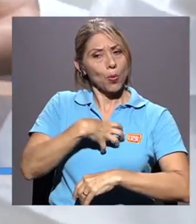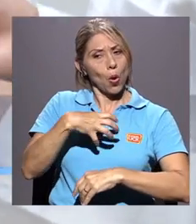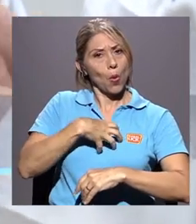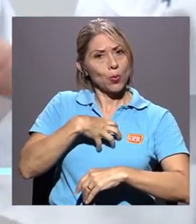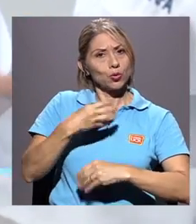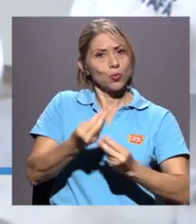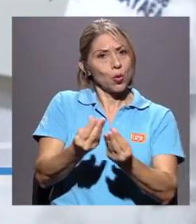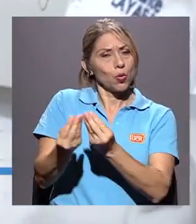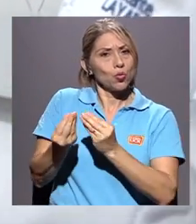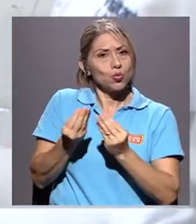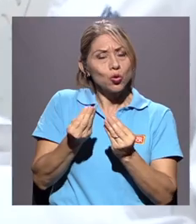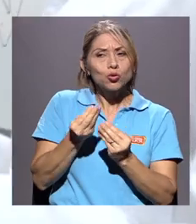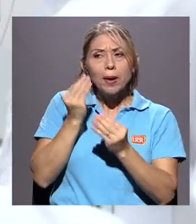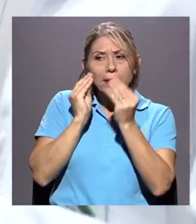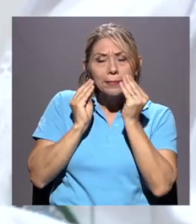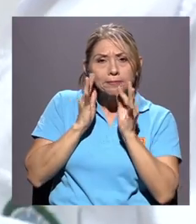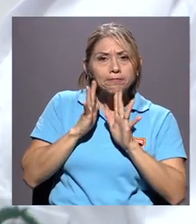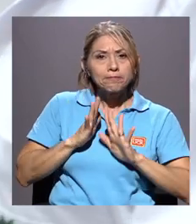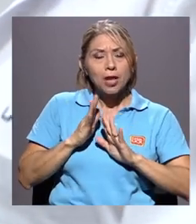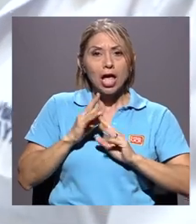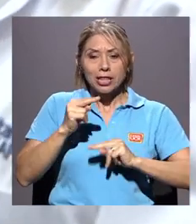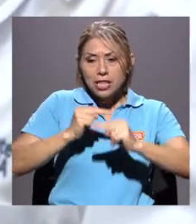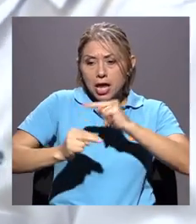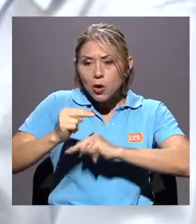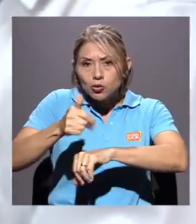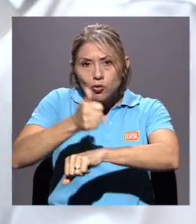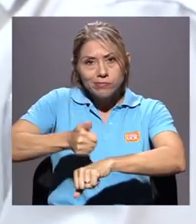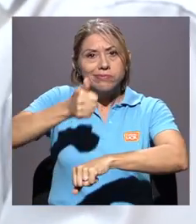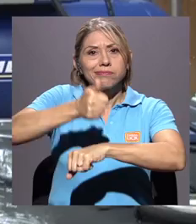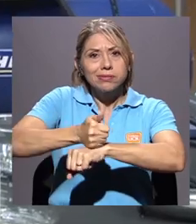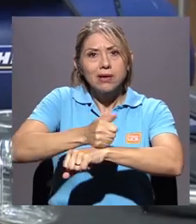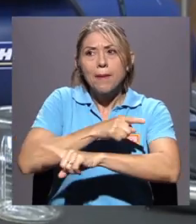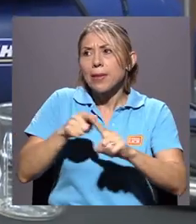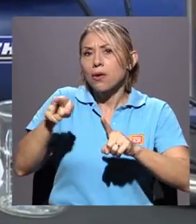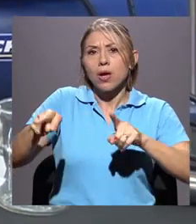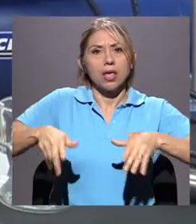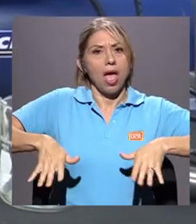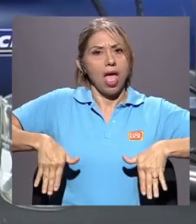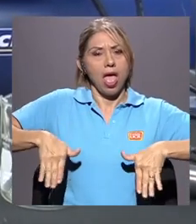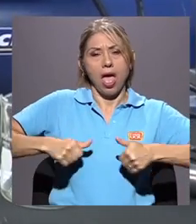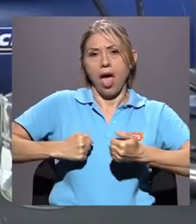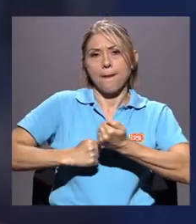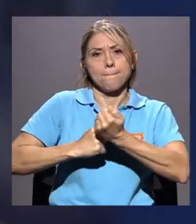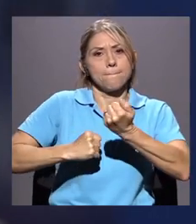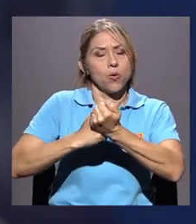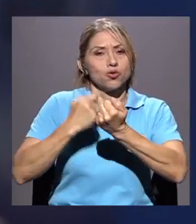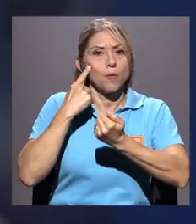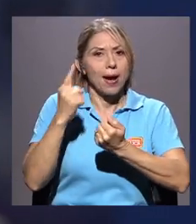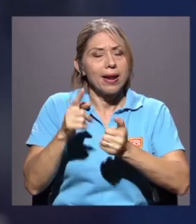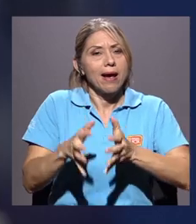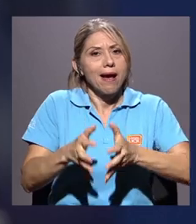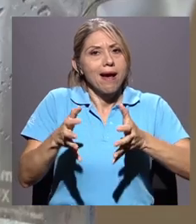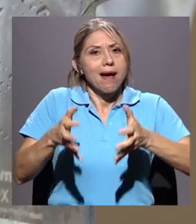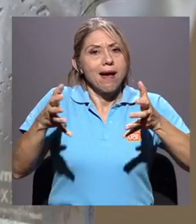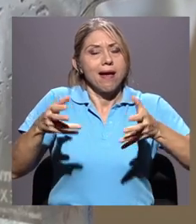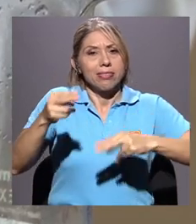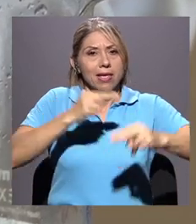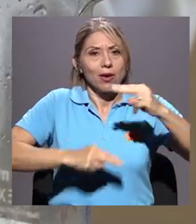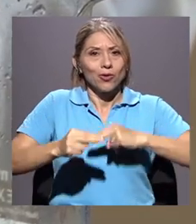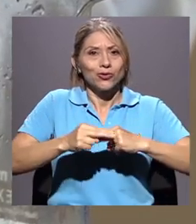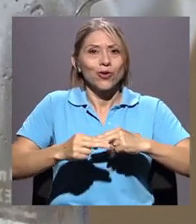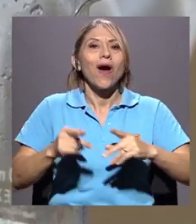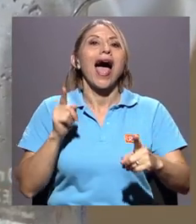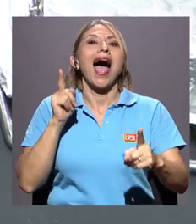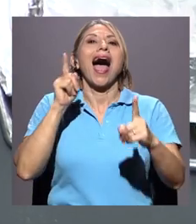de productos cosméticos. Sin embargo, no contaba con el apoyo técnico para hacer crecer su negocio, hasta que se topó